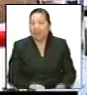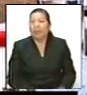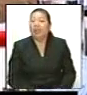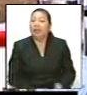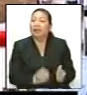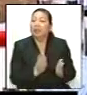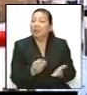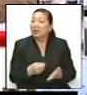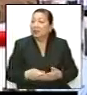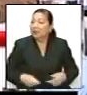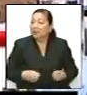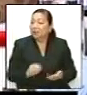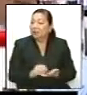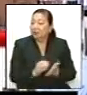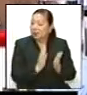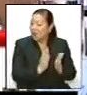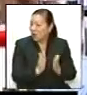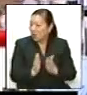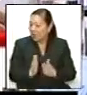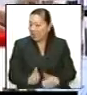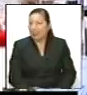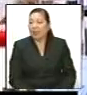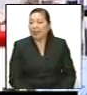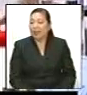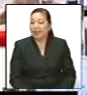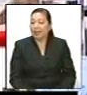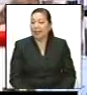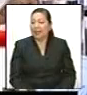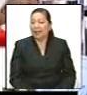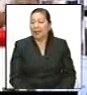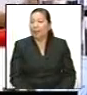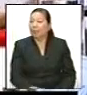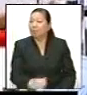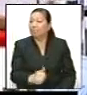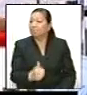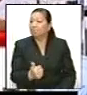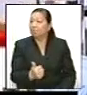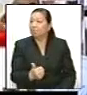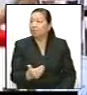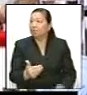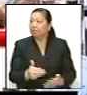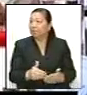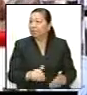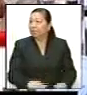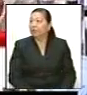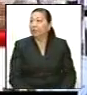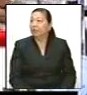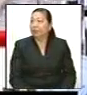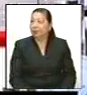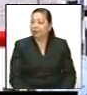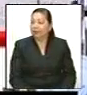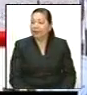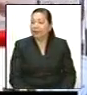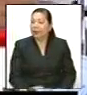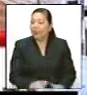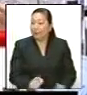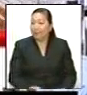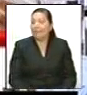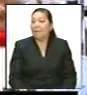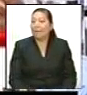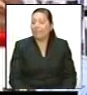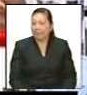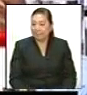gastar más, es ordenar el tema. Lo otro que podría señalar, presidente,